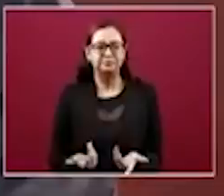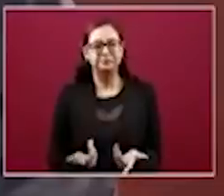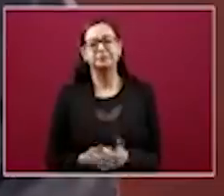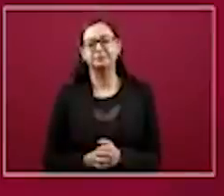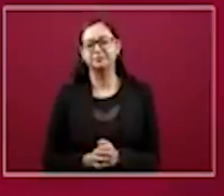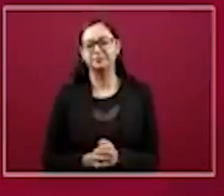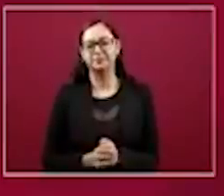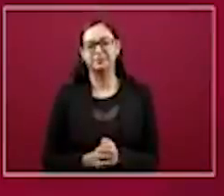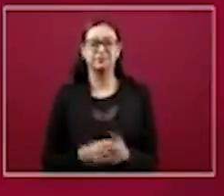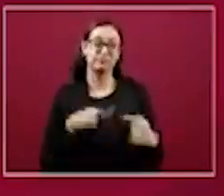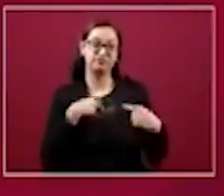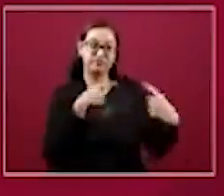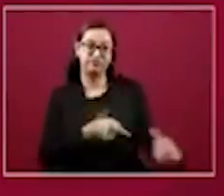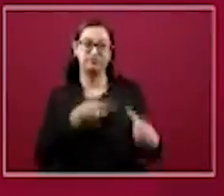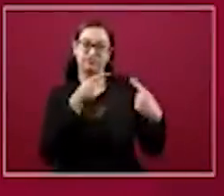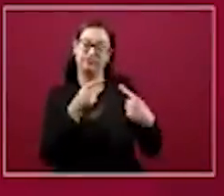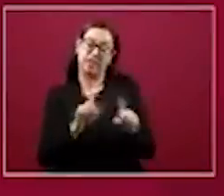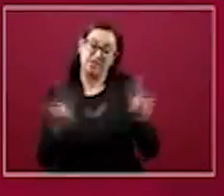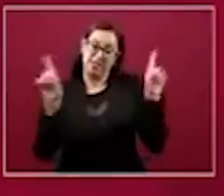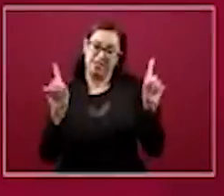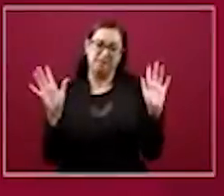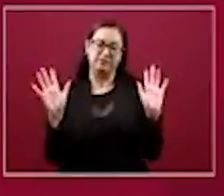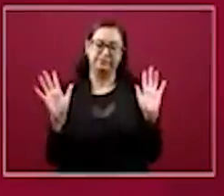una diferencia que tenemos, ¿sí?